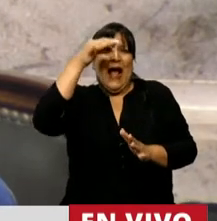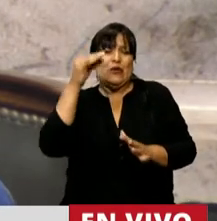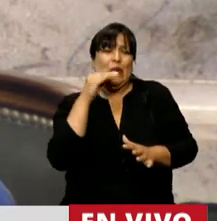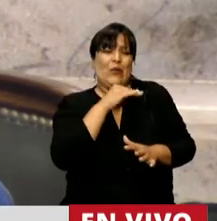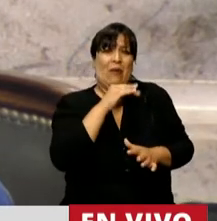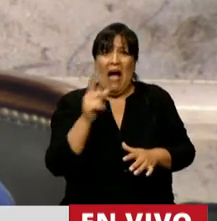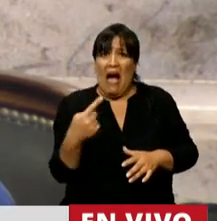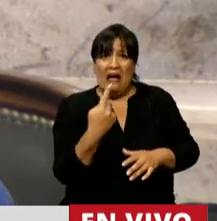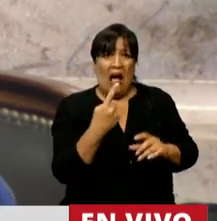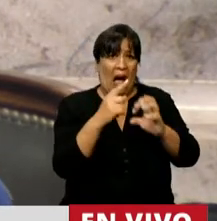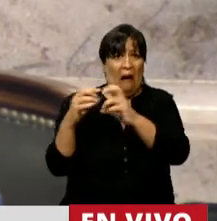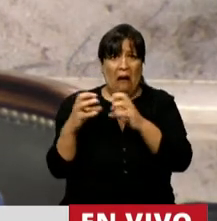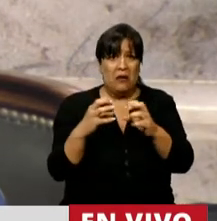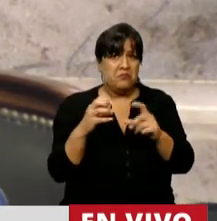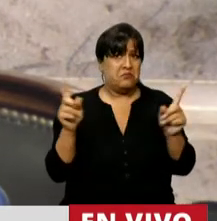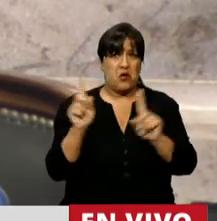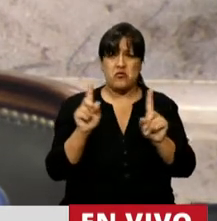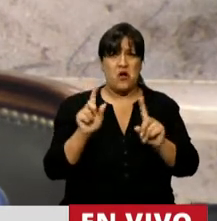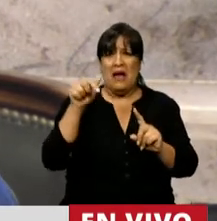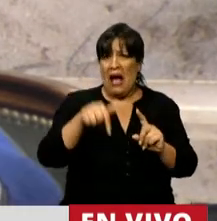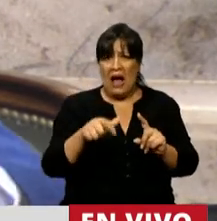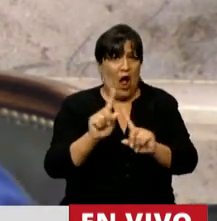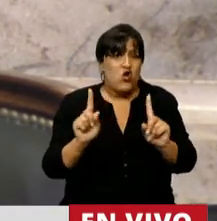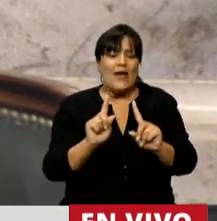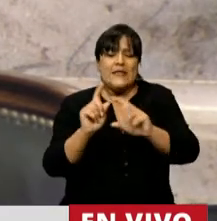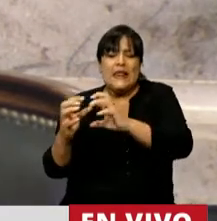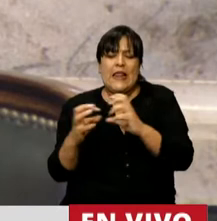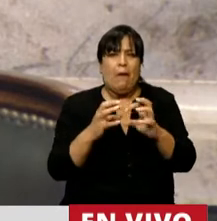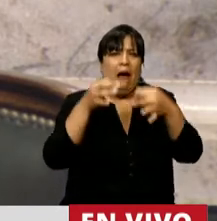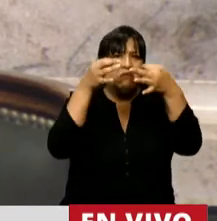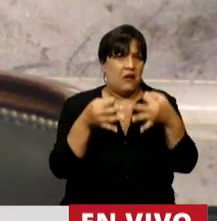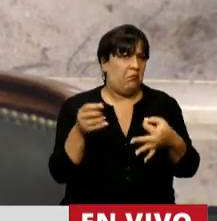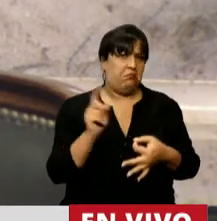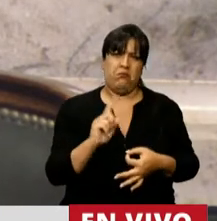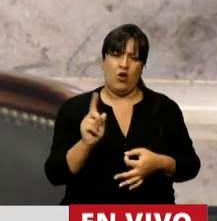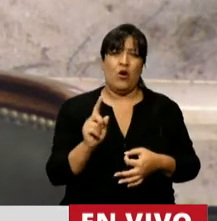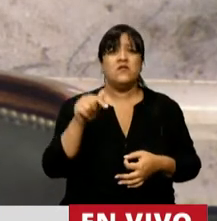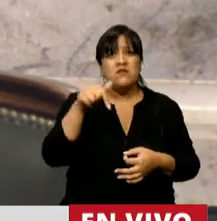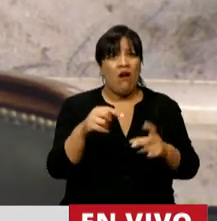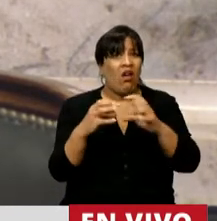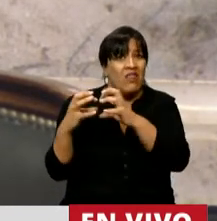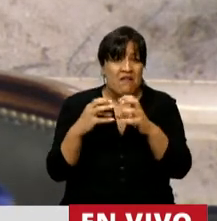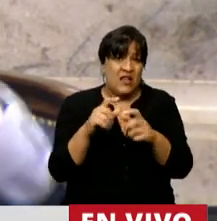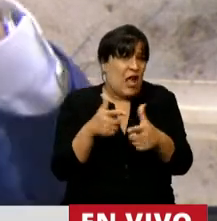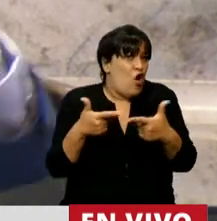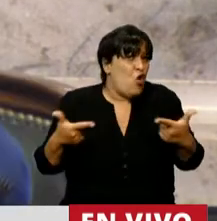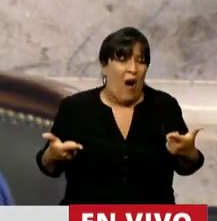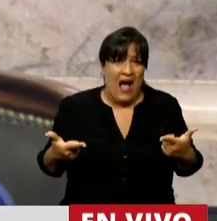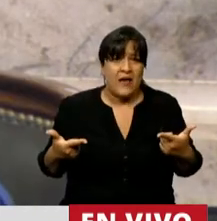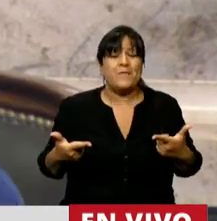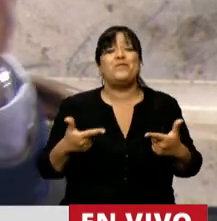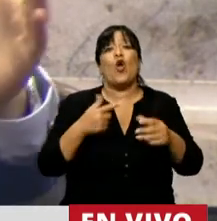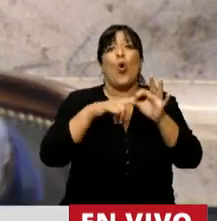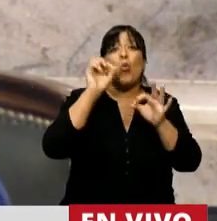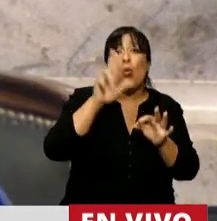estamos deliberando nada. Este no es el poder deliberativo. Esta es otra sesión sin debate, con un quórum